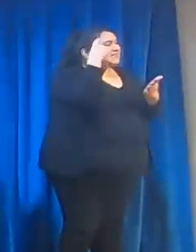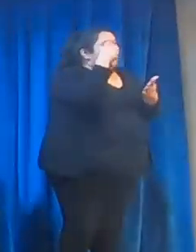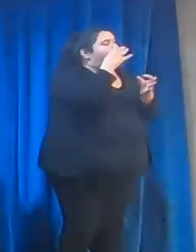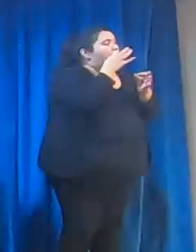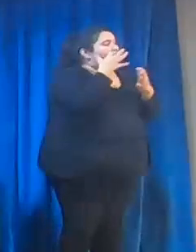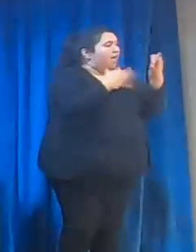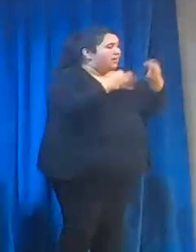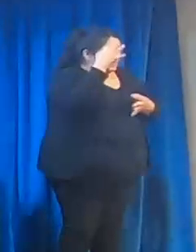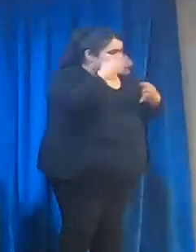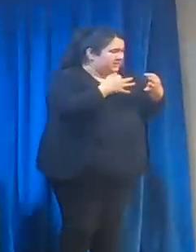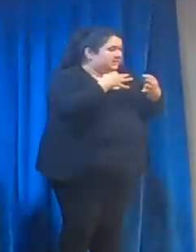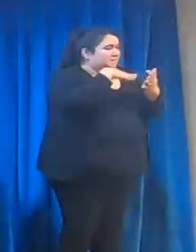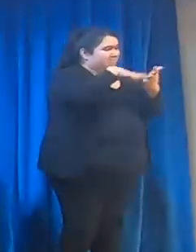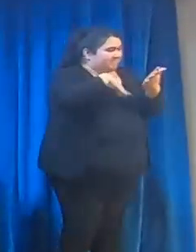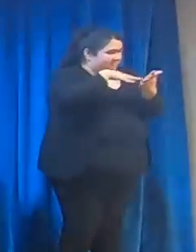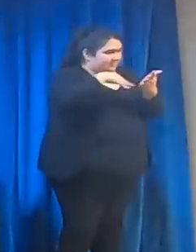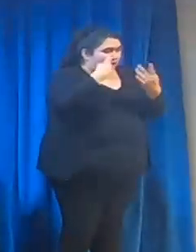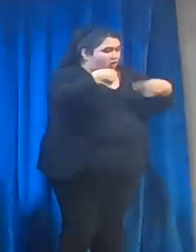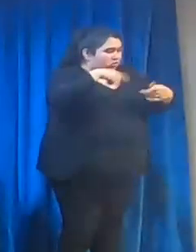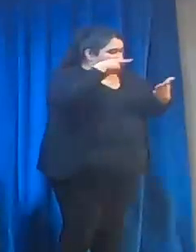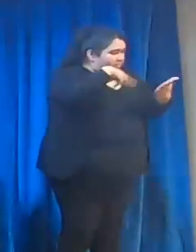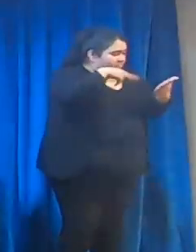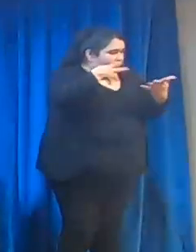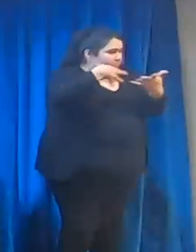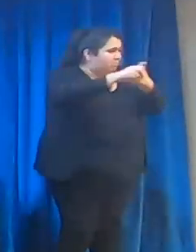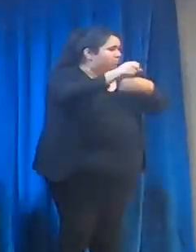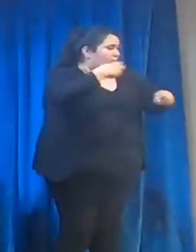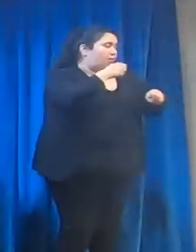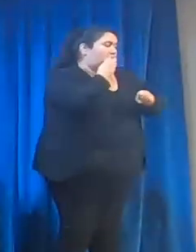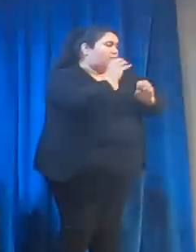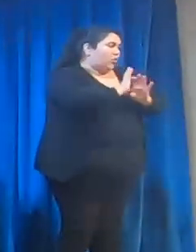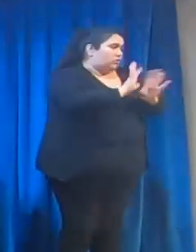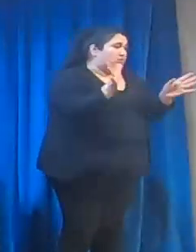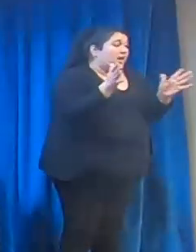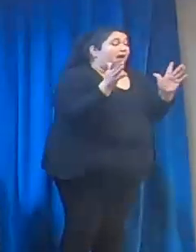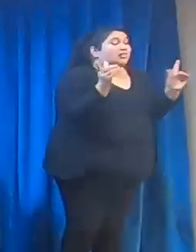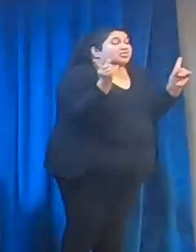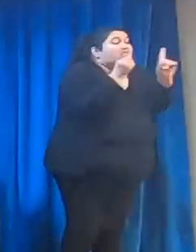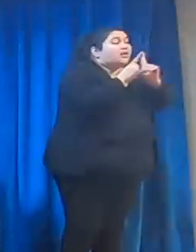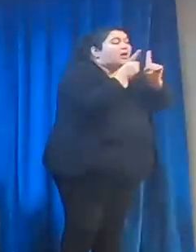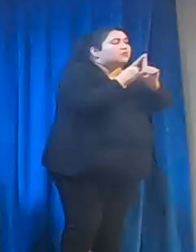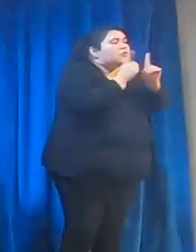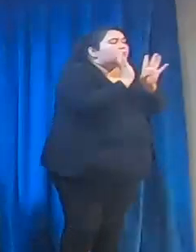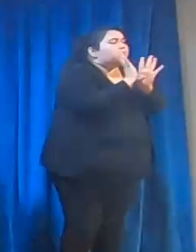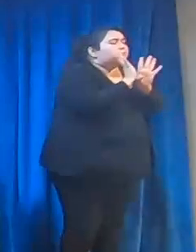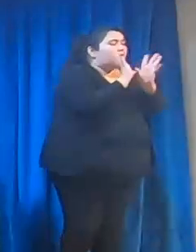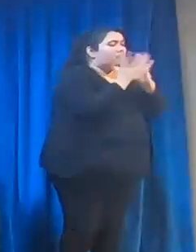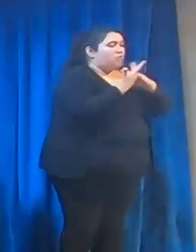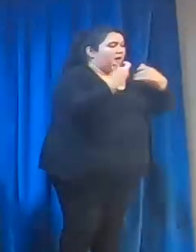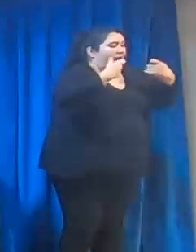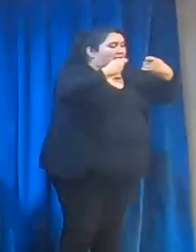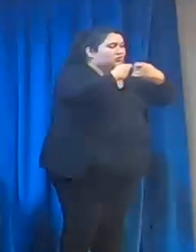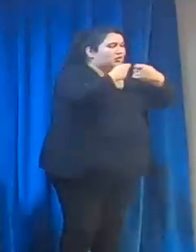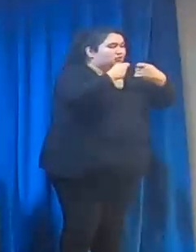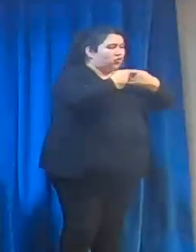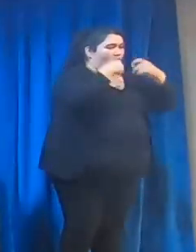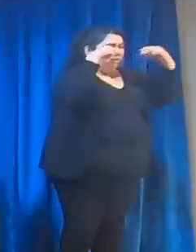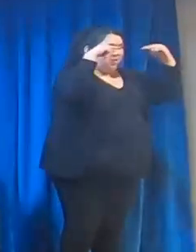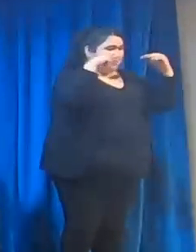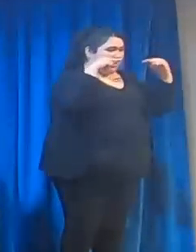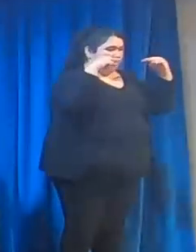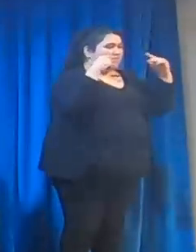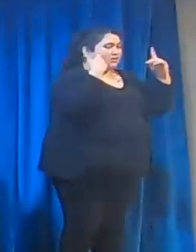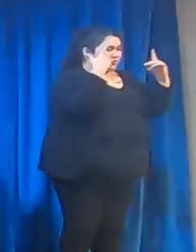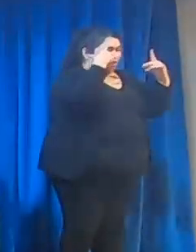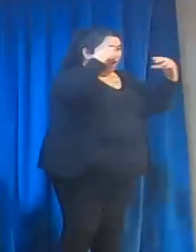cuando encuentren cosas para leer es fantástico, el buen trato no es más que la asociación entre miramiento y